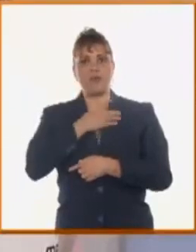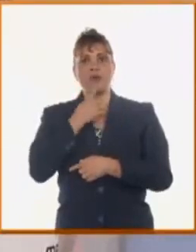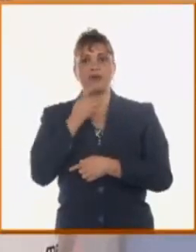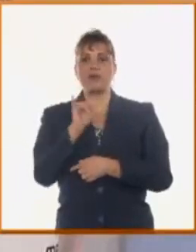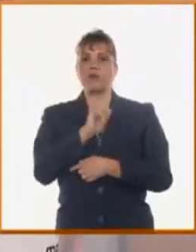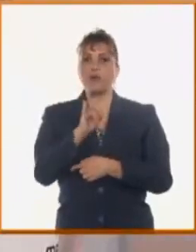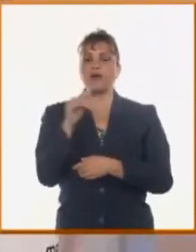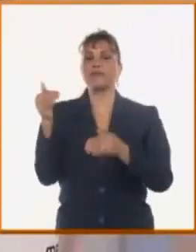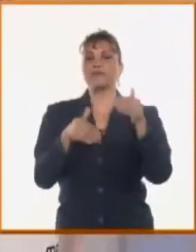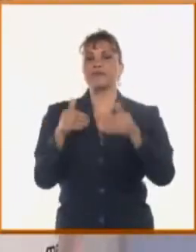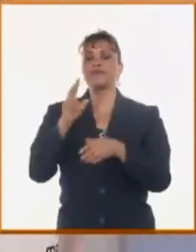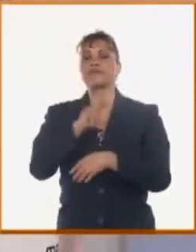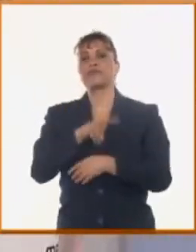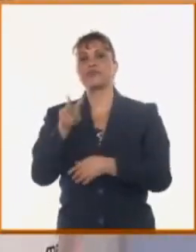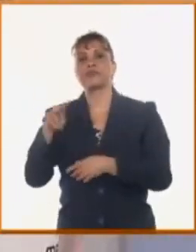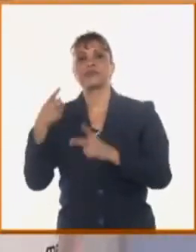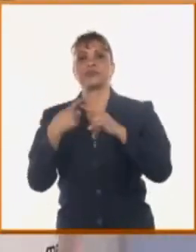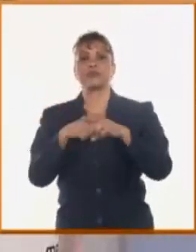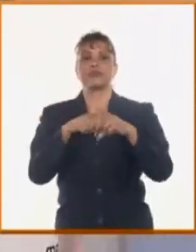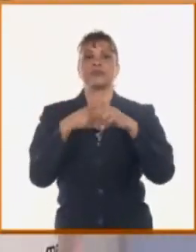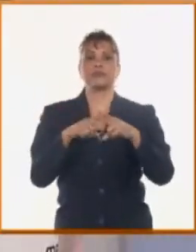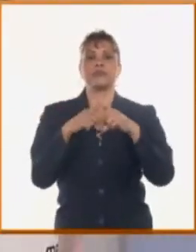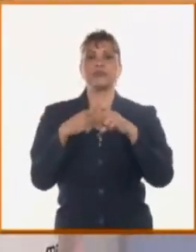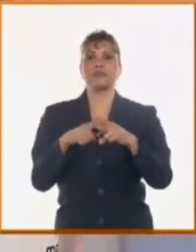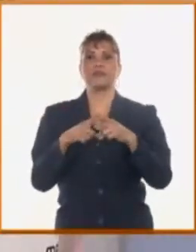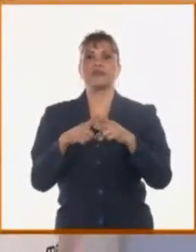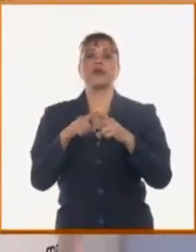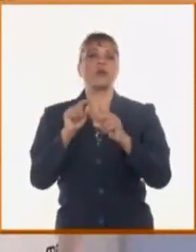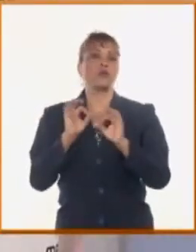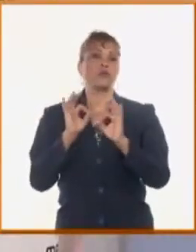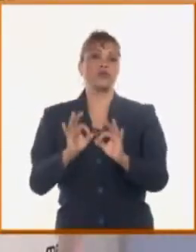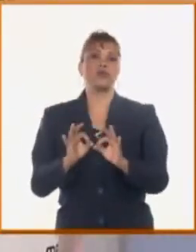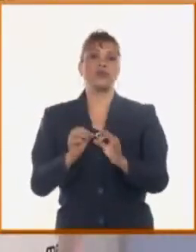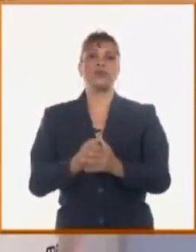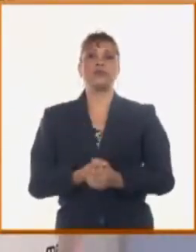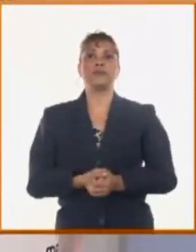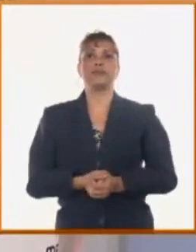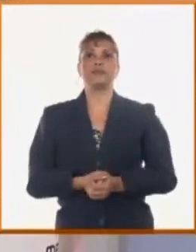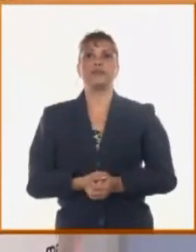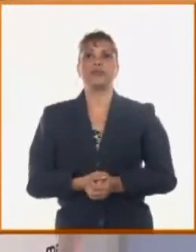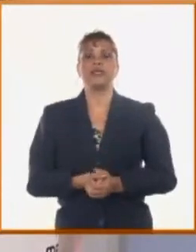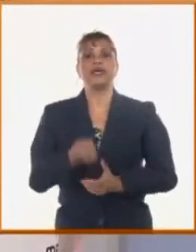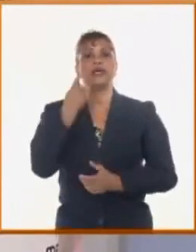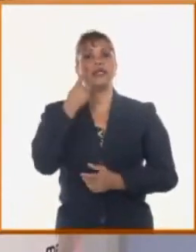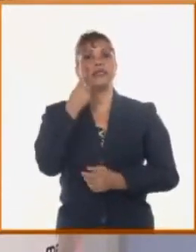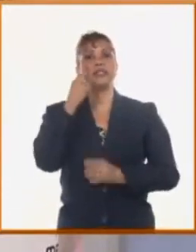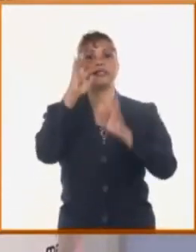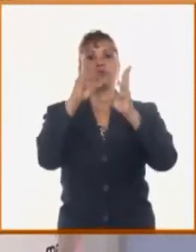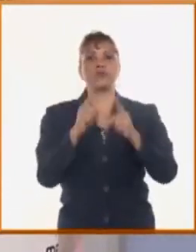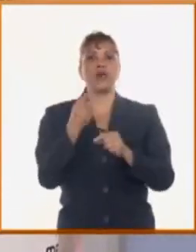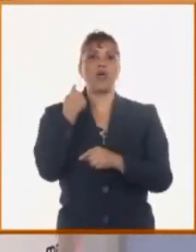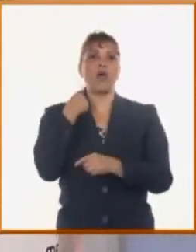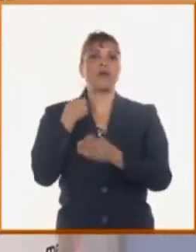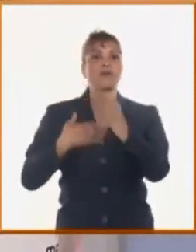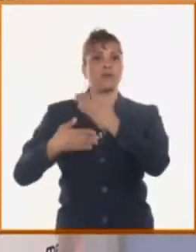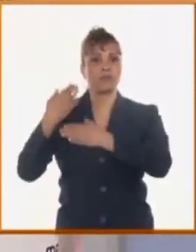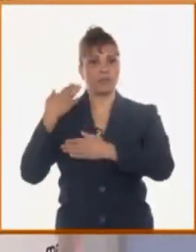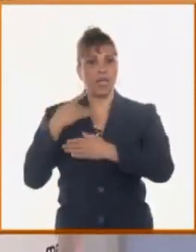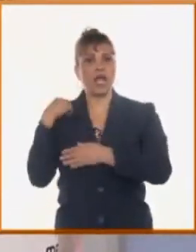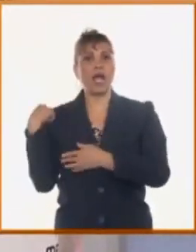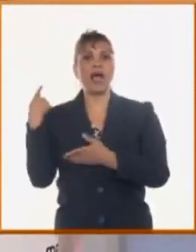también con soluciones que están a la vanguardia en los resultados de los últimos años y